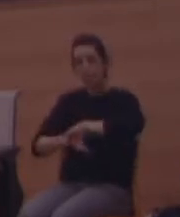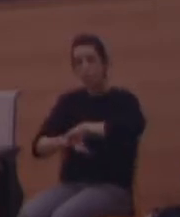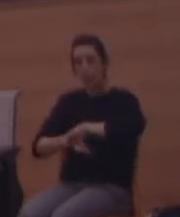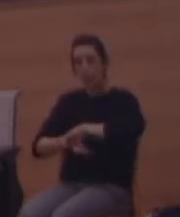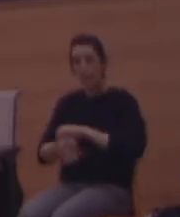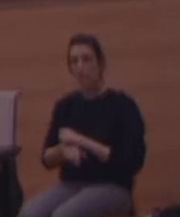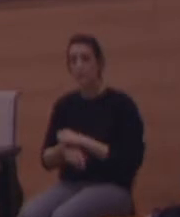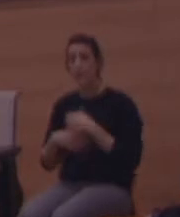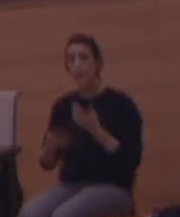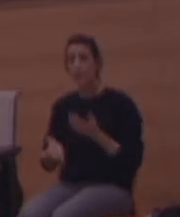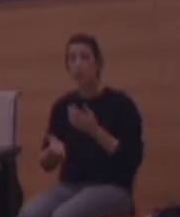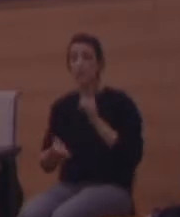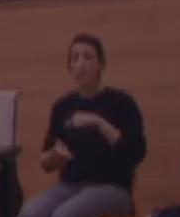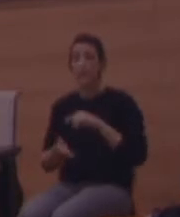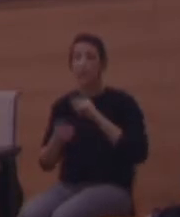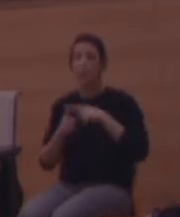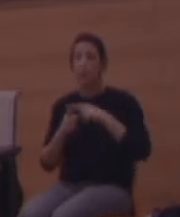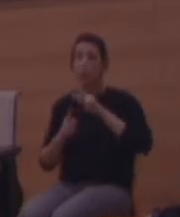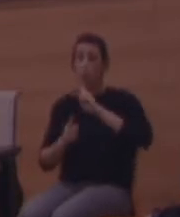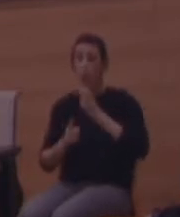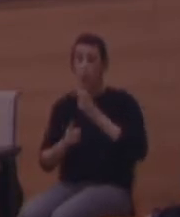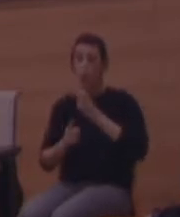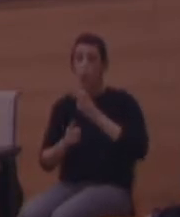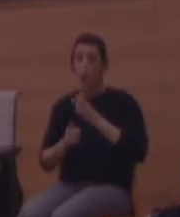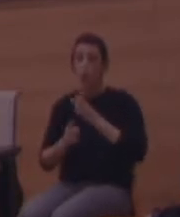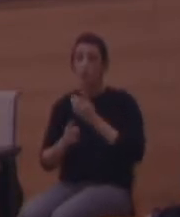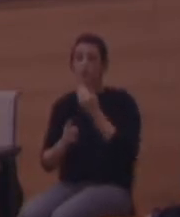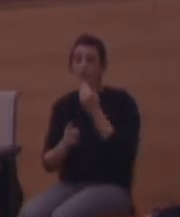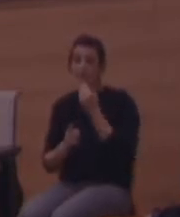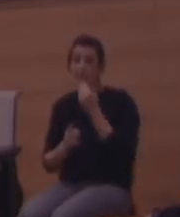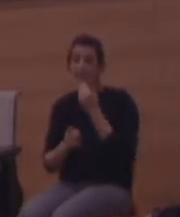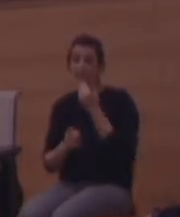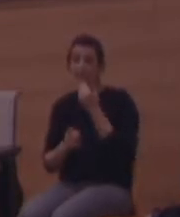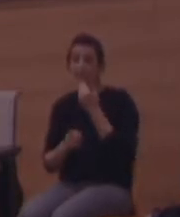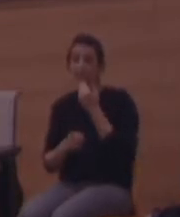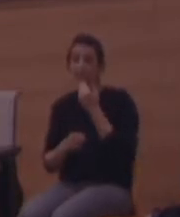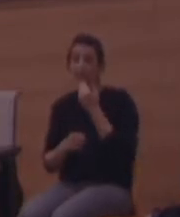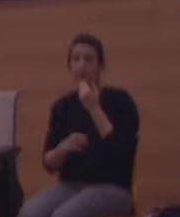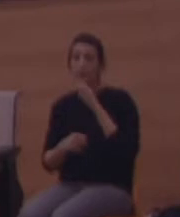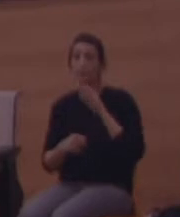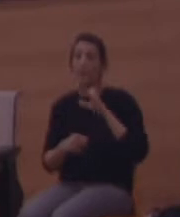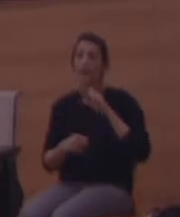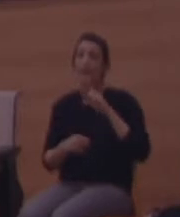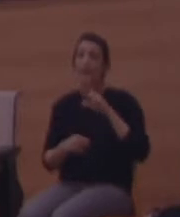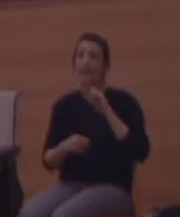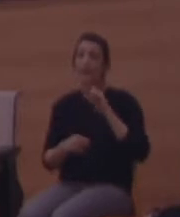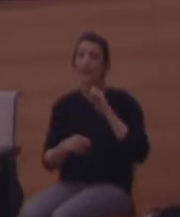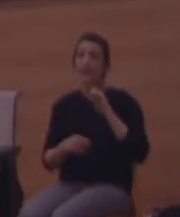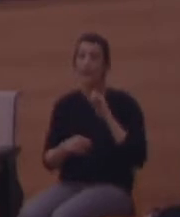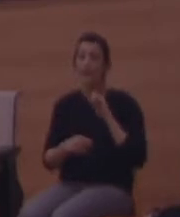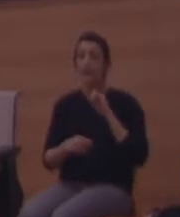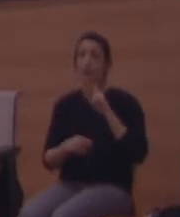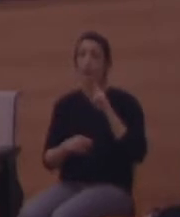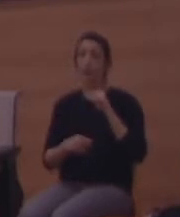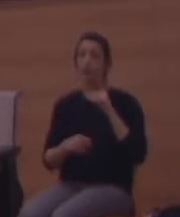Los productos astringentes también específicos, si existiera un aumento de la hiperhidrosis por su